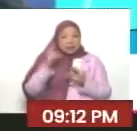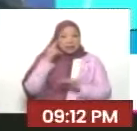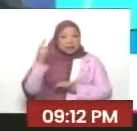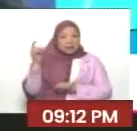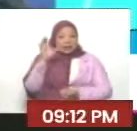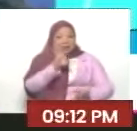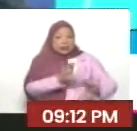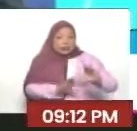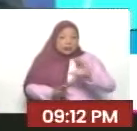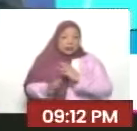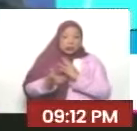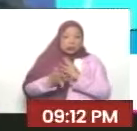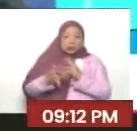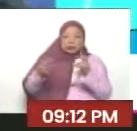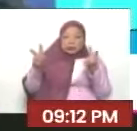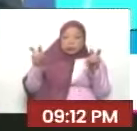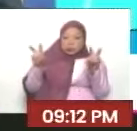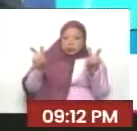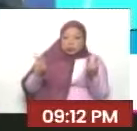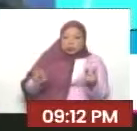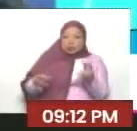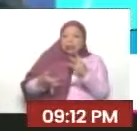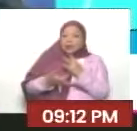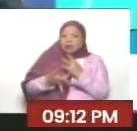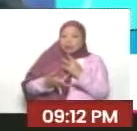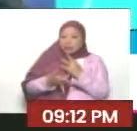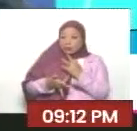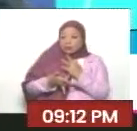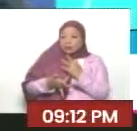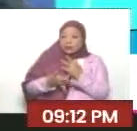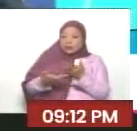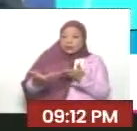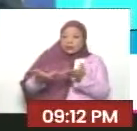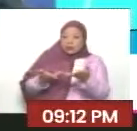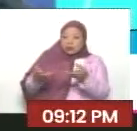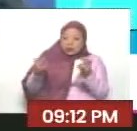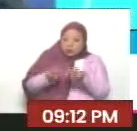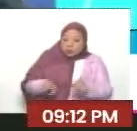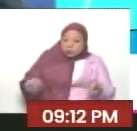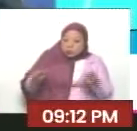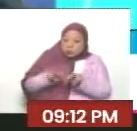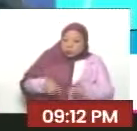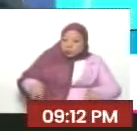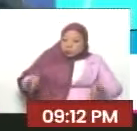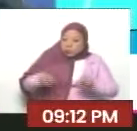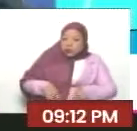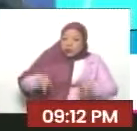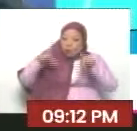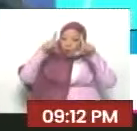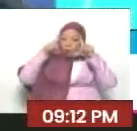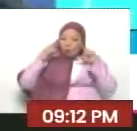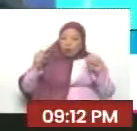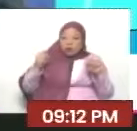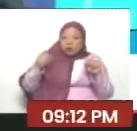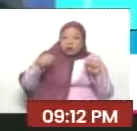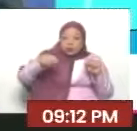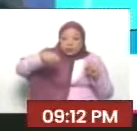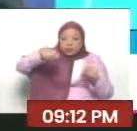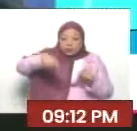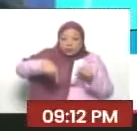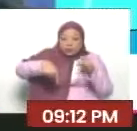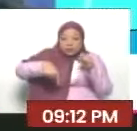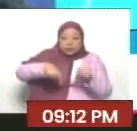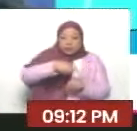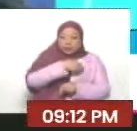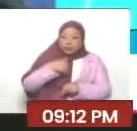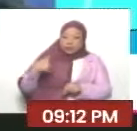en ciencia, innovación, técnicas, es investigadora, especialista en semillas, y